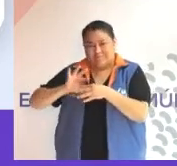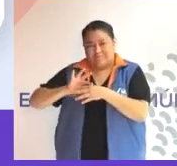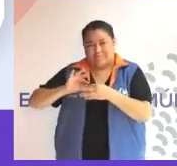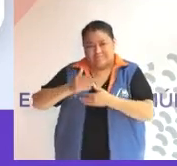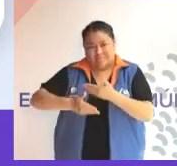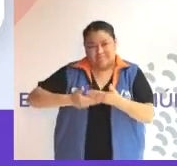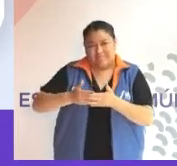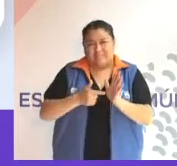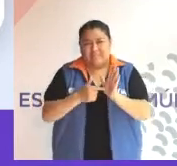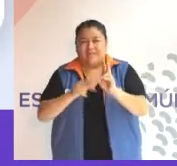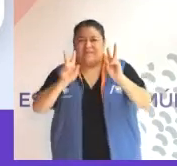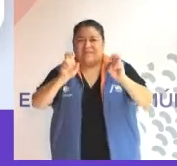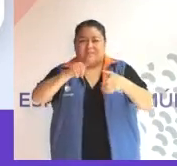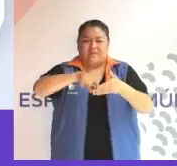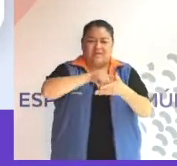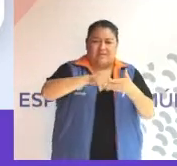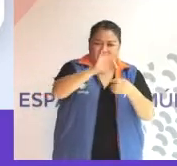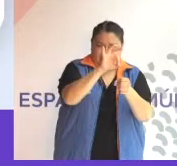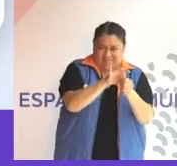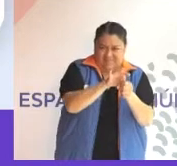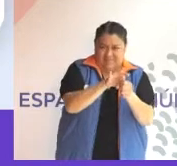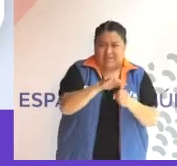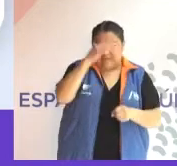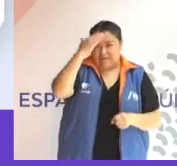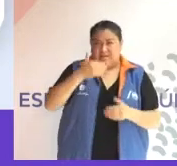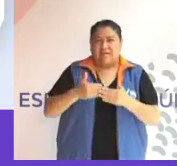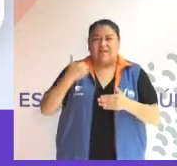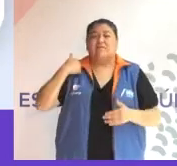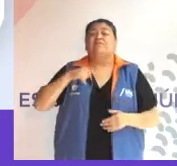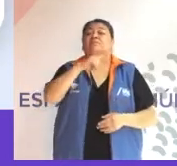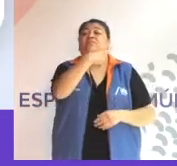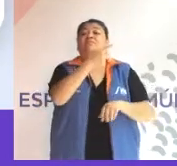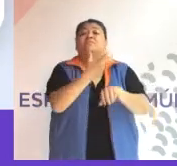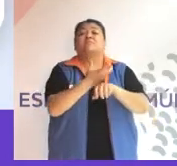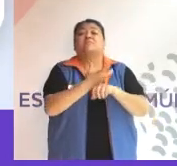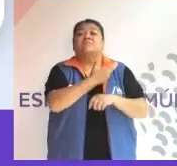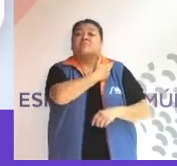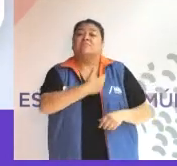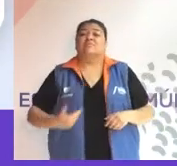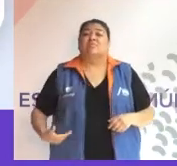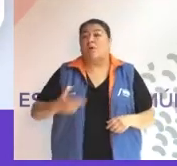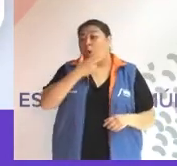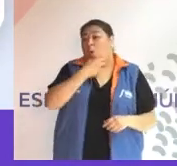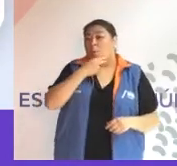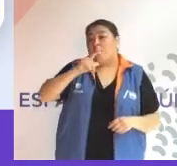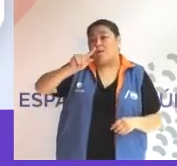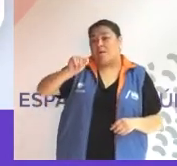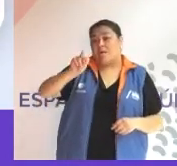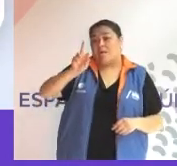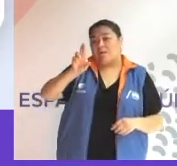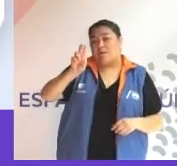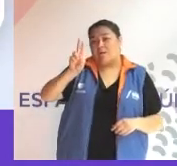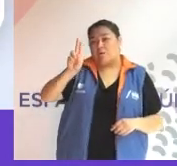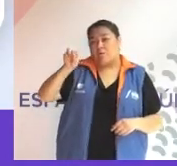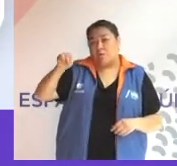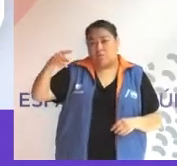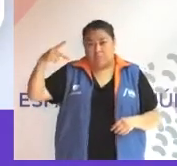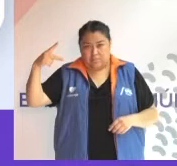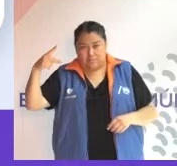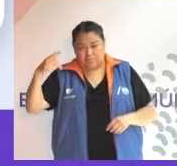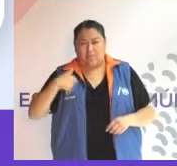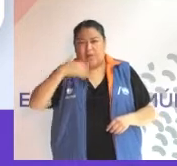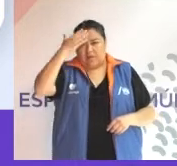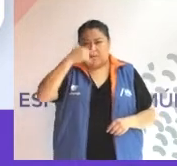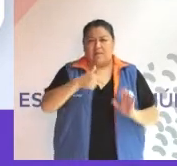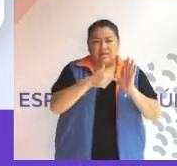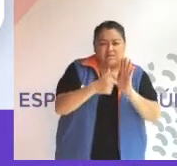con la parte electoral. En la campaña de Trump, por ejemplo, hicieron muy buen uso de eso en decir, te doy herramientas